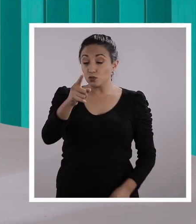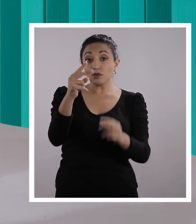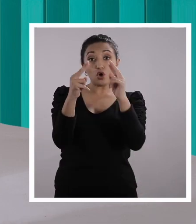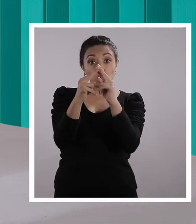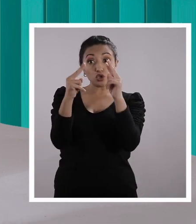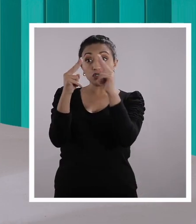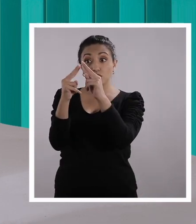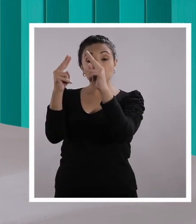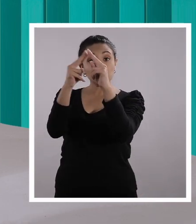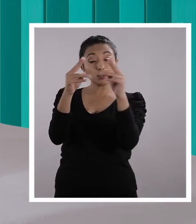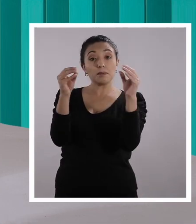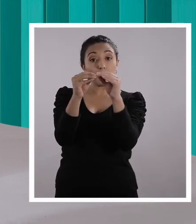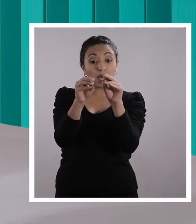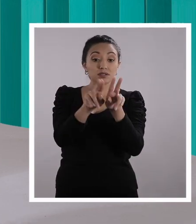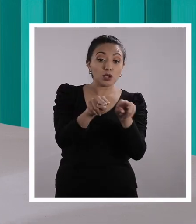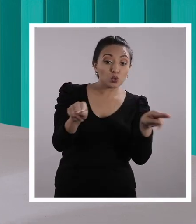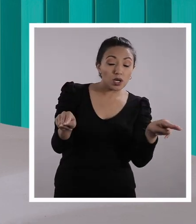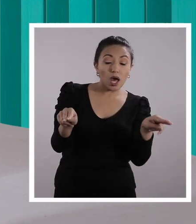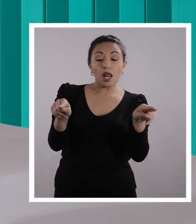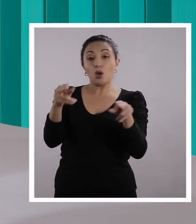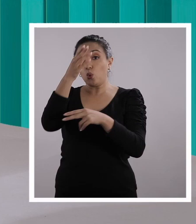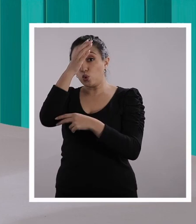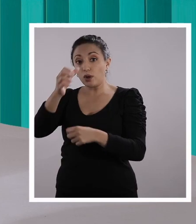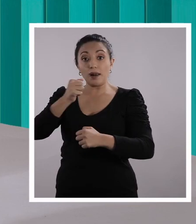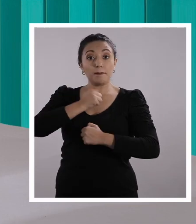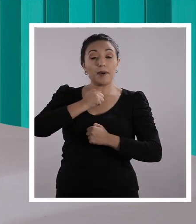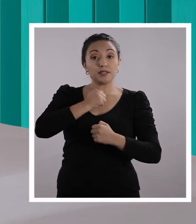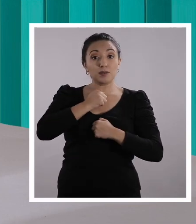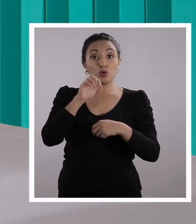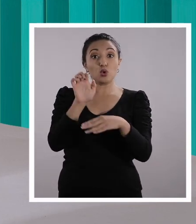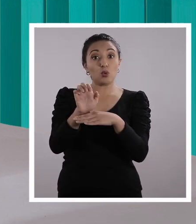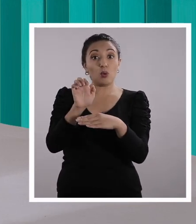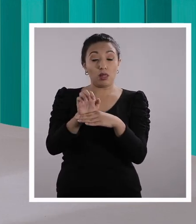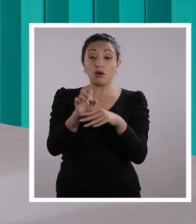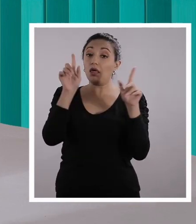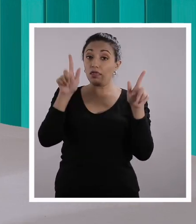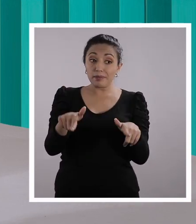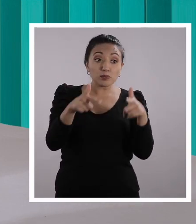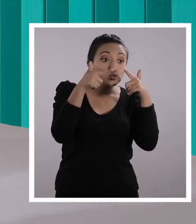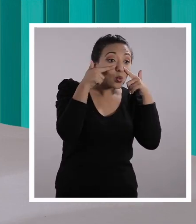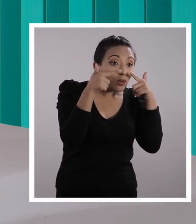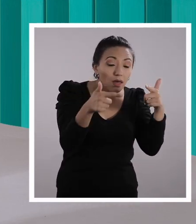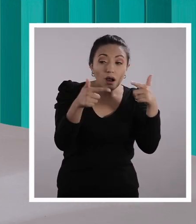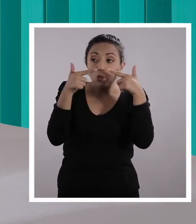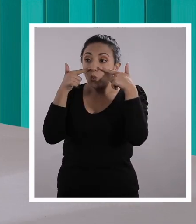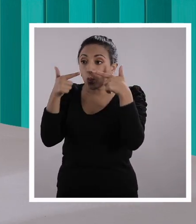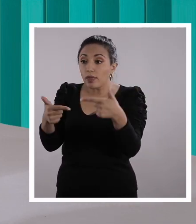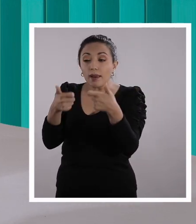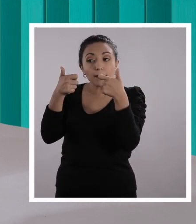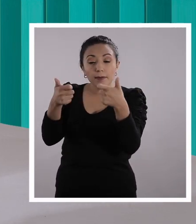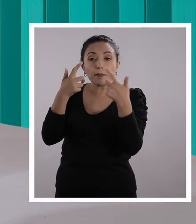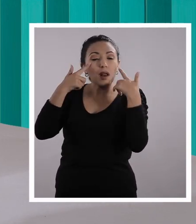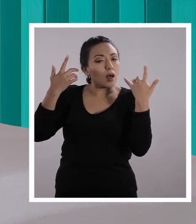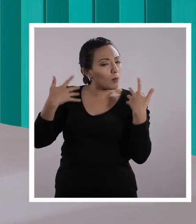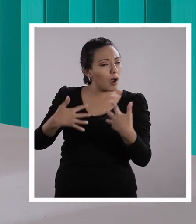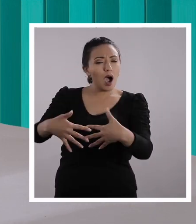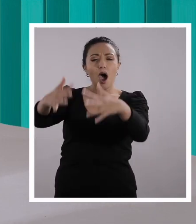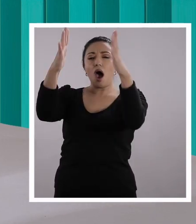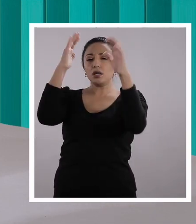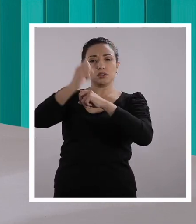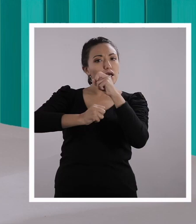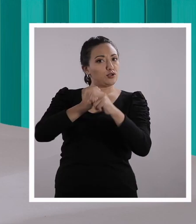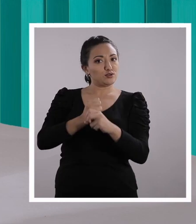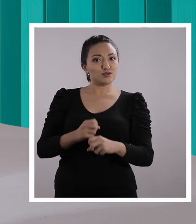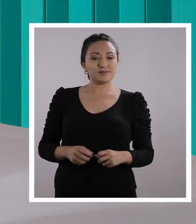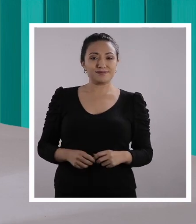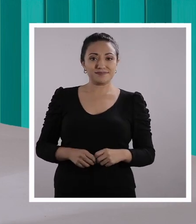ahora ustedes conocen más del patrimonio natural y cultural y cómo es nuestro patrimonio tenemos que conservarlo para que se